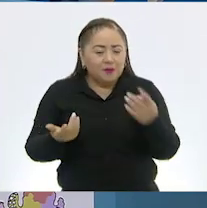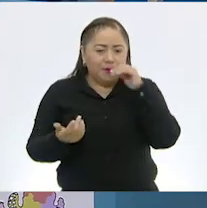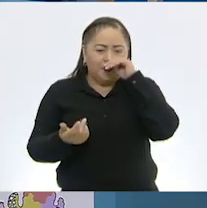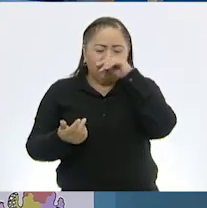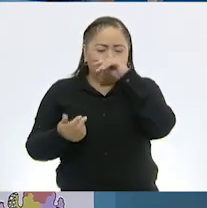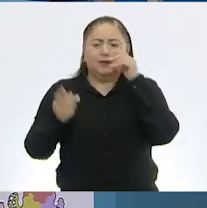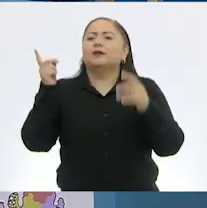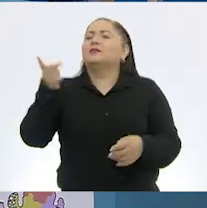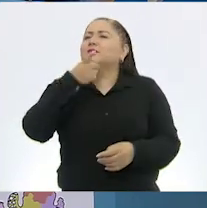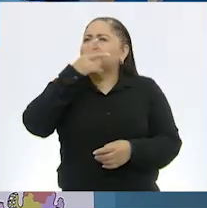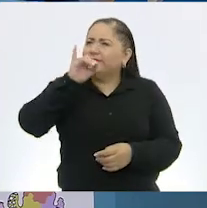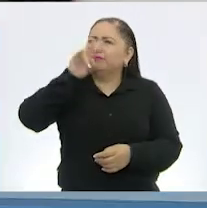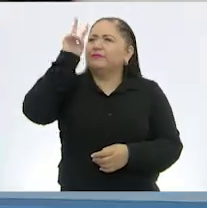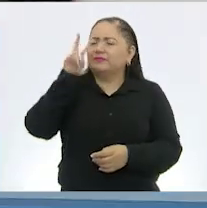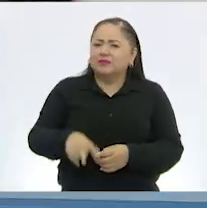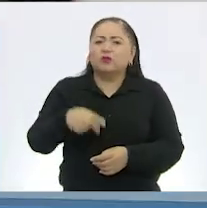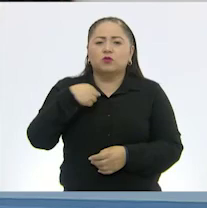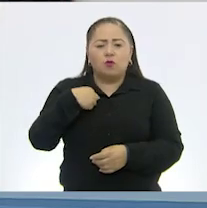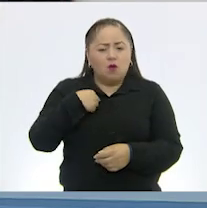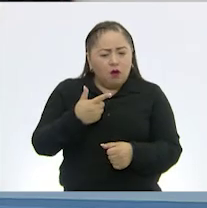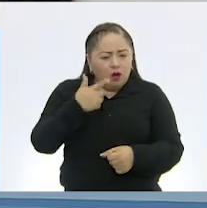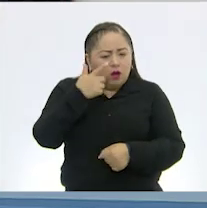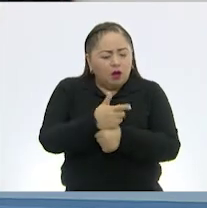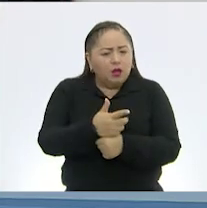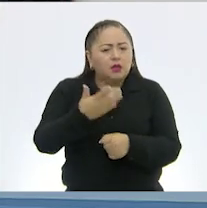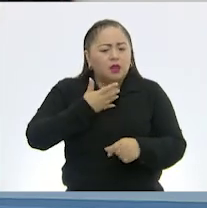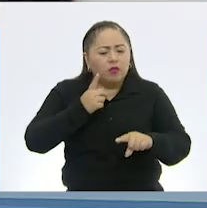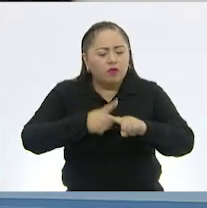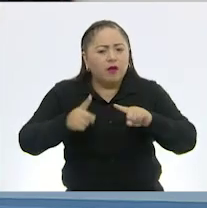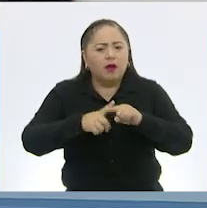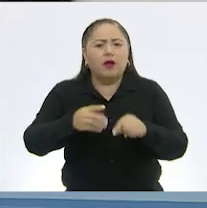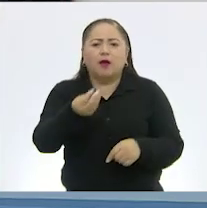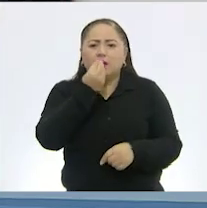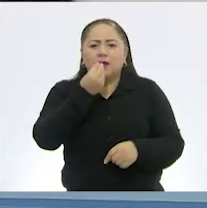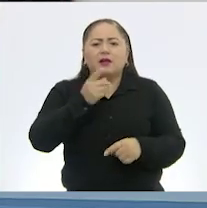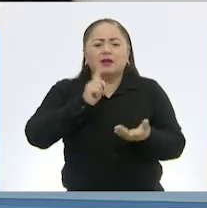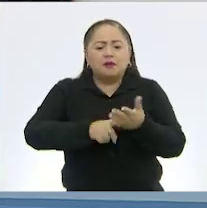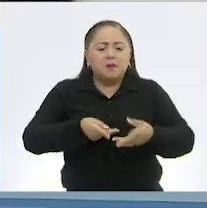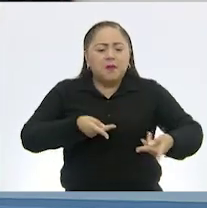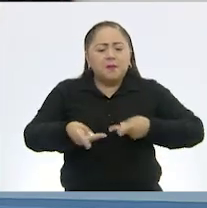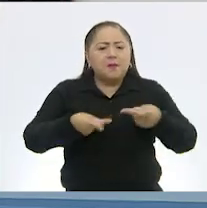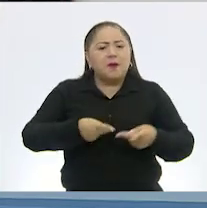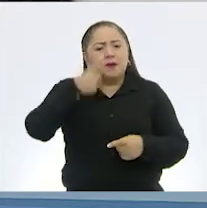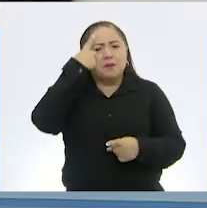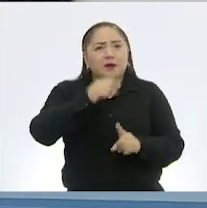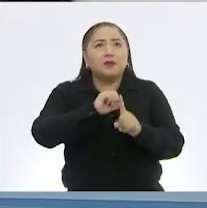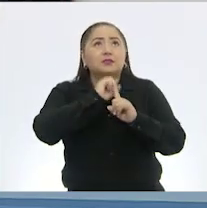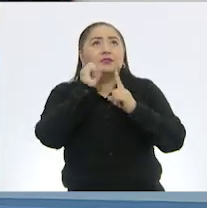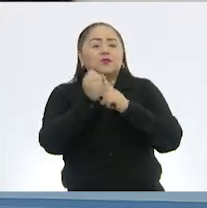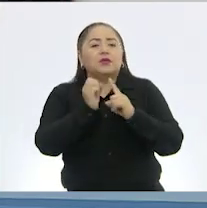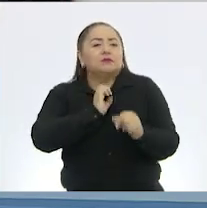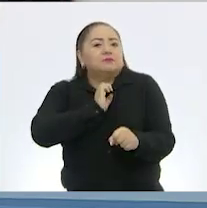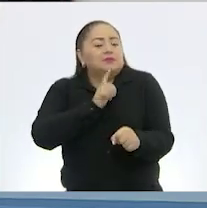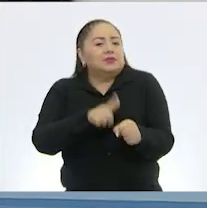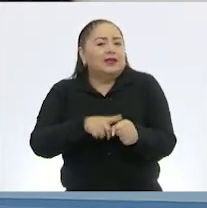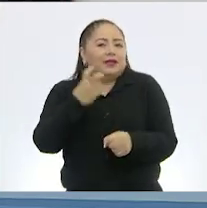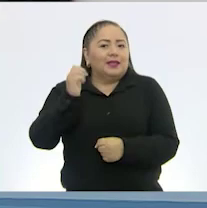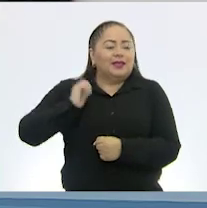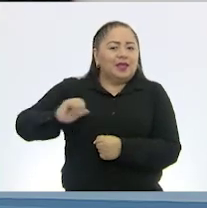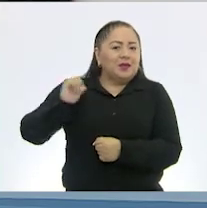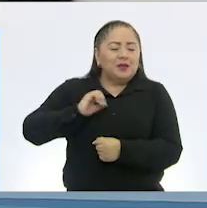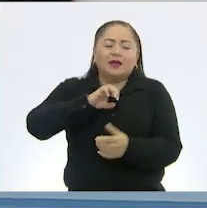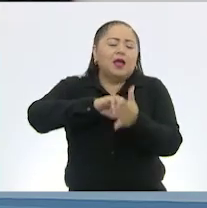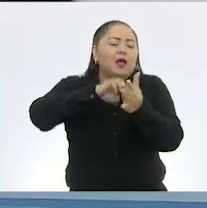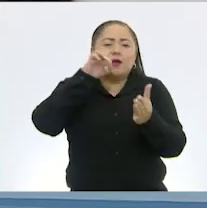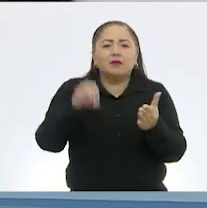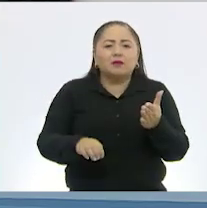es cierto! Yo noté que había ciertos alimentos que se preparaban para situaciones especiales. Por